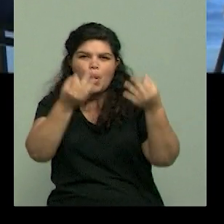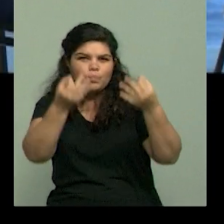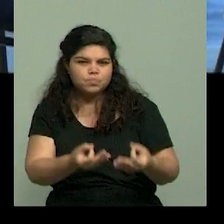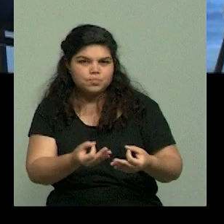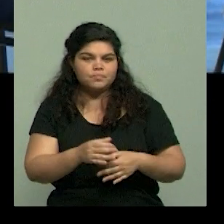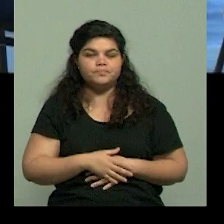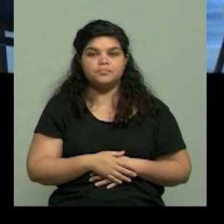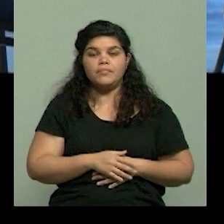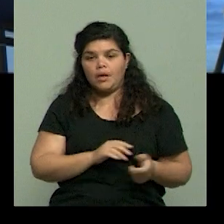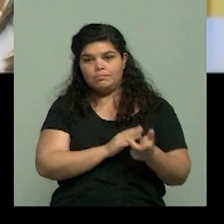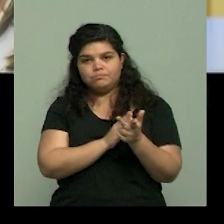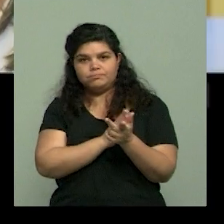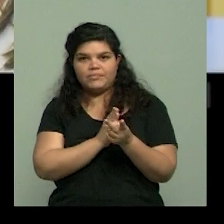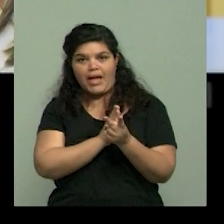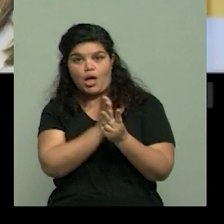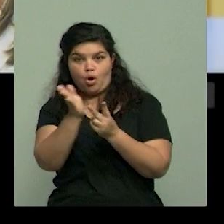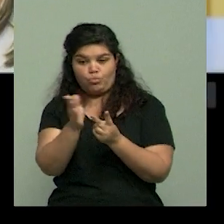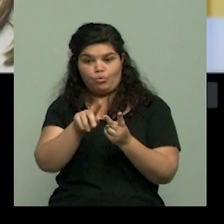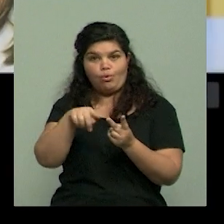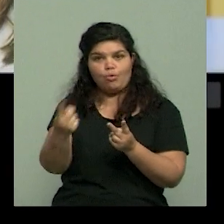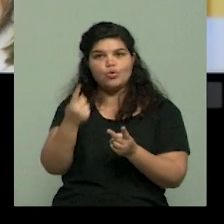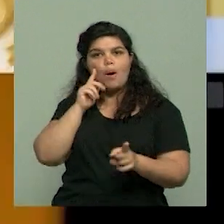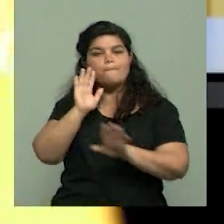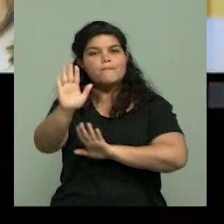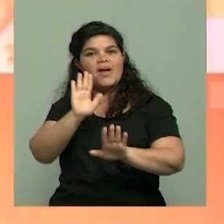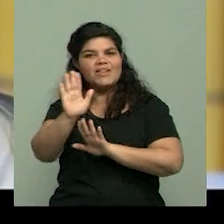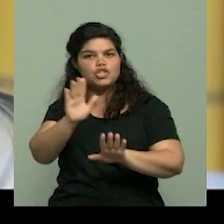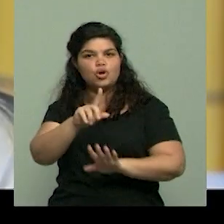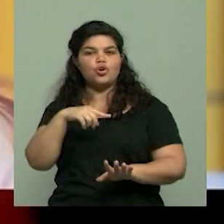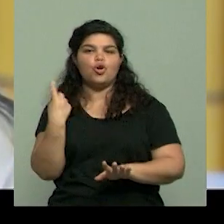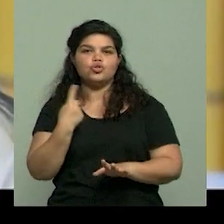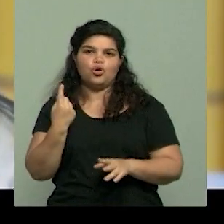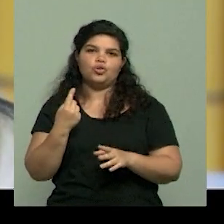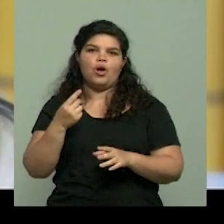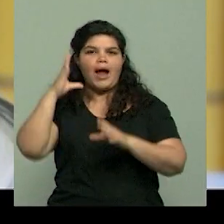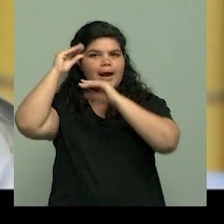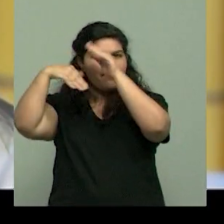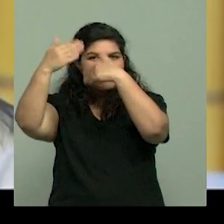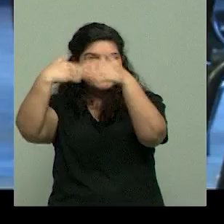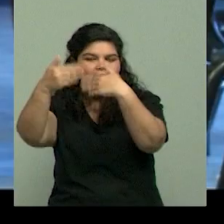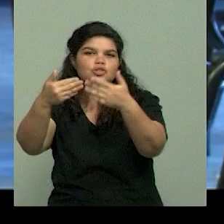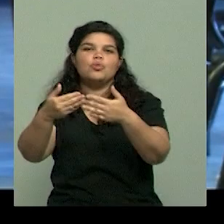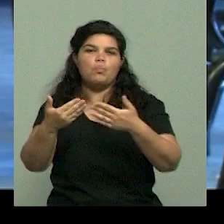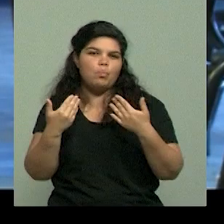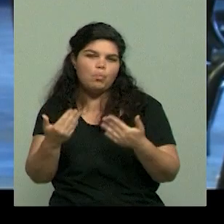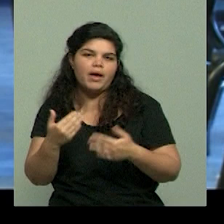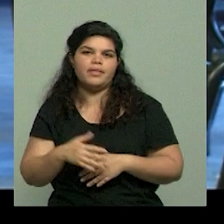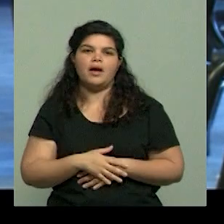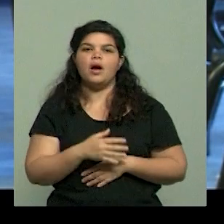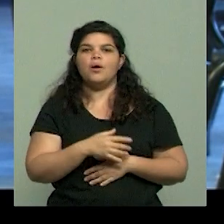trabajamos también desde la prevención a través de talleres que damos de manera itinerante por las distintas